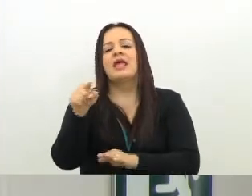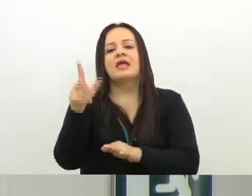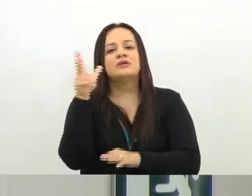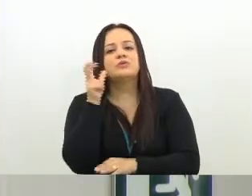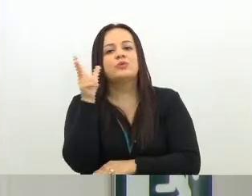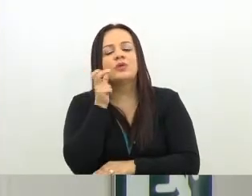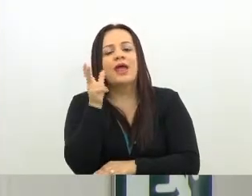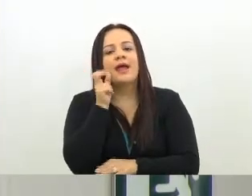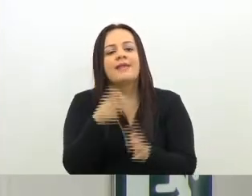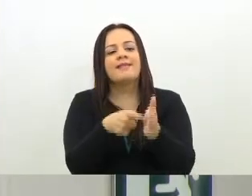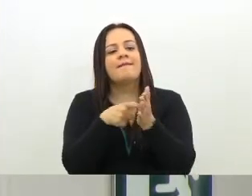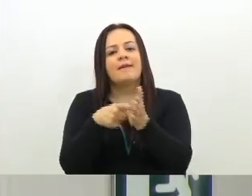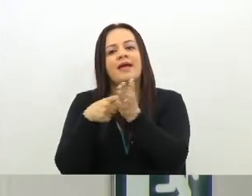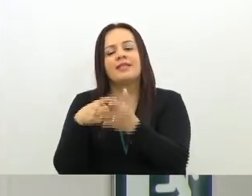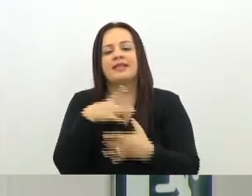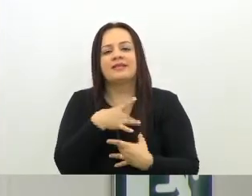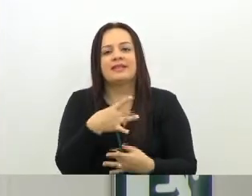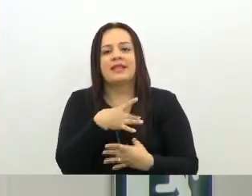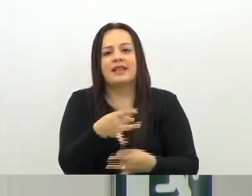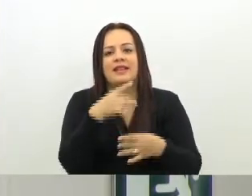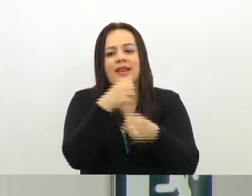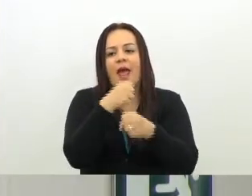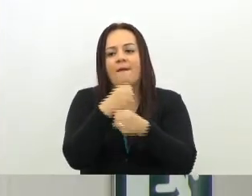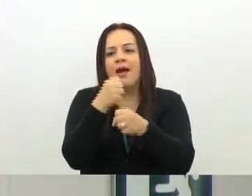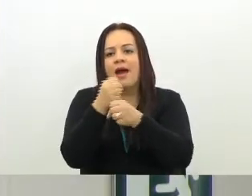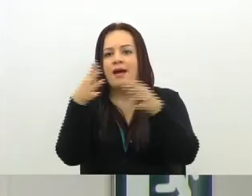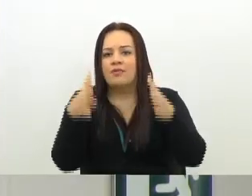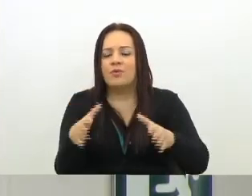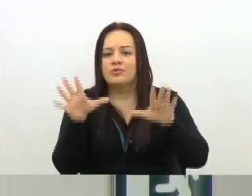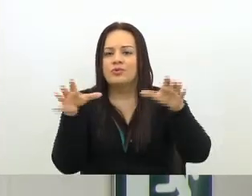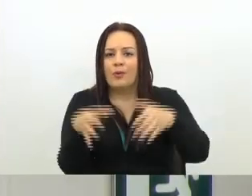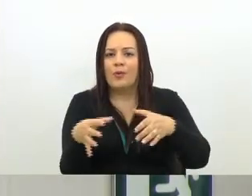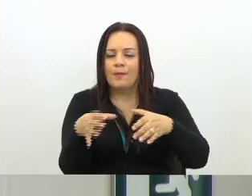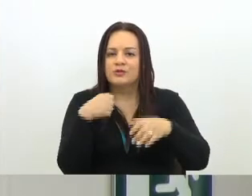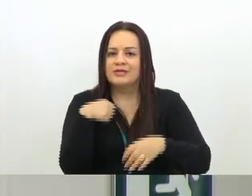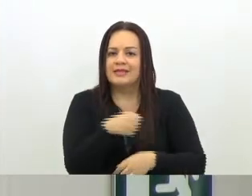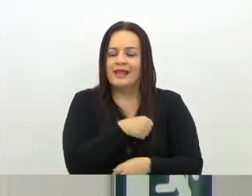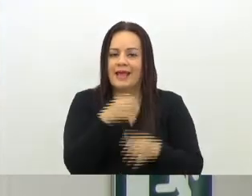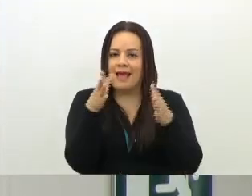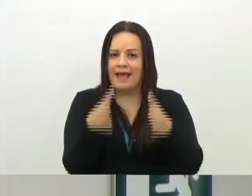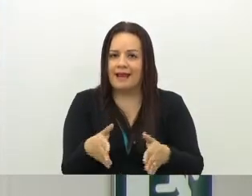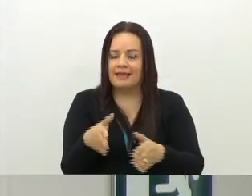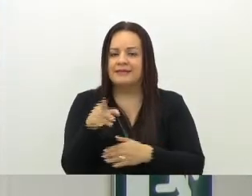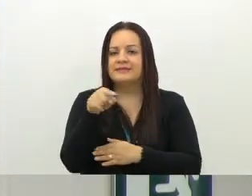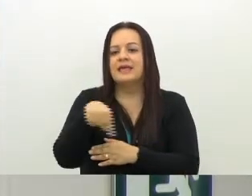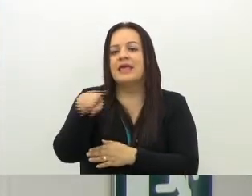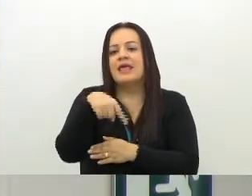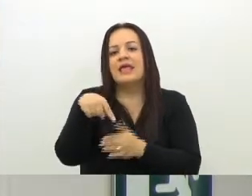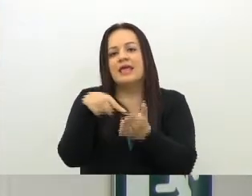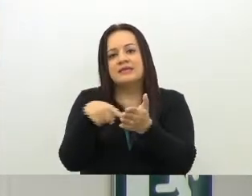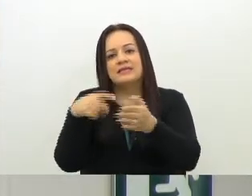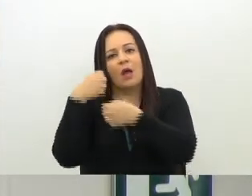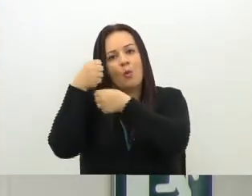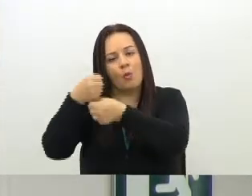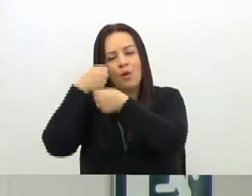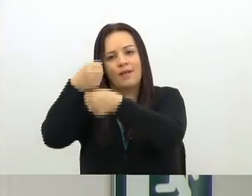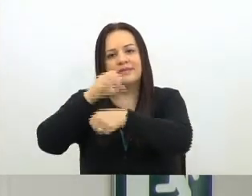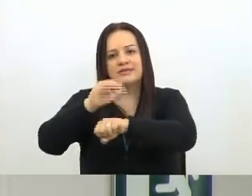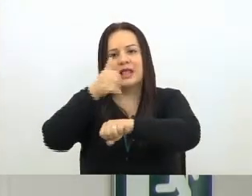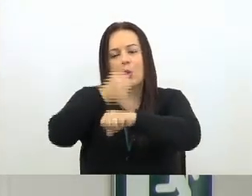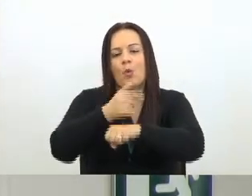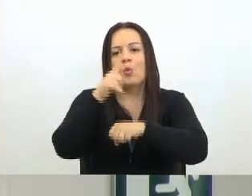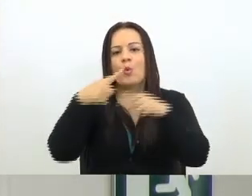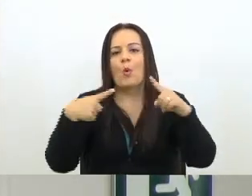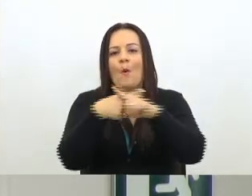los trabajadores y los grupos sindicales. Esta huelga se constituyó en uno de los